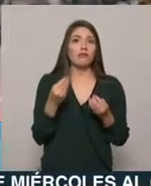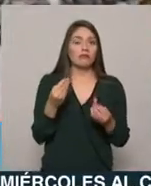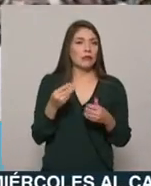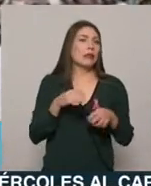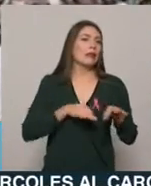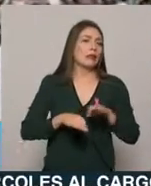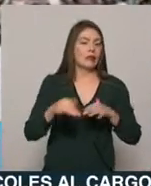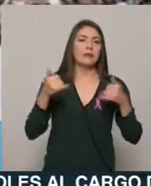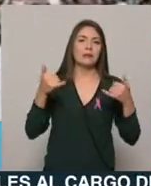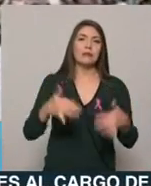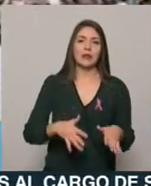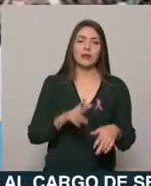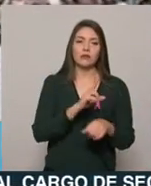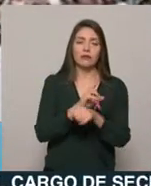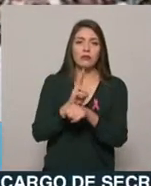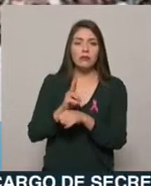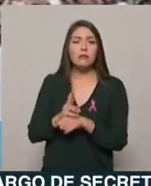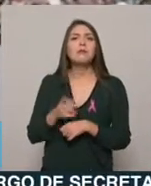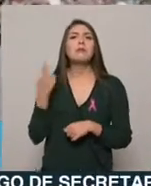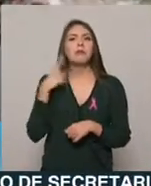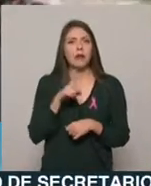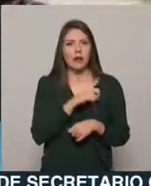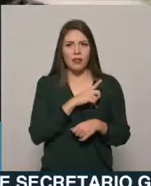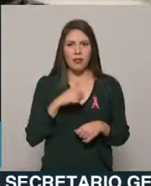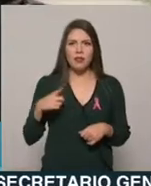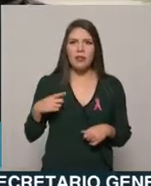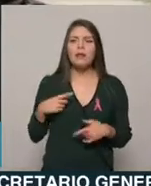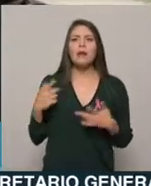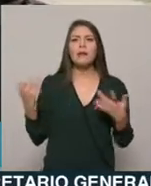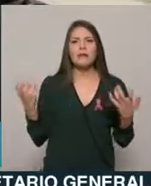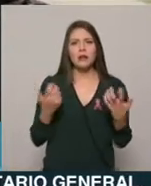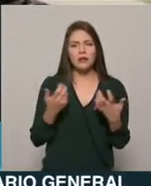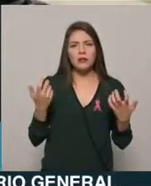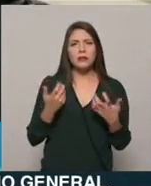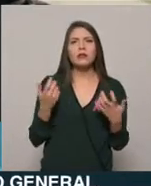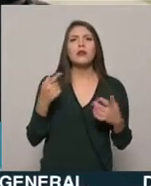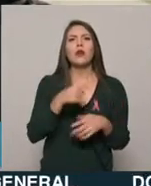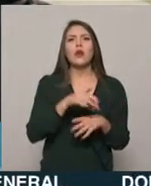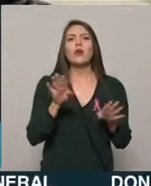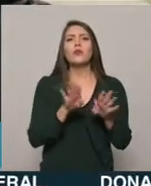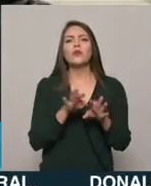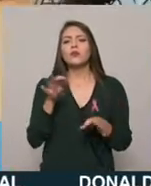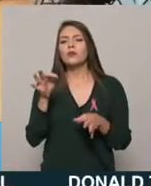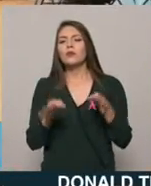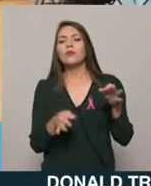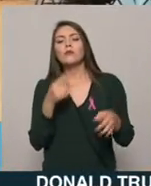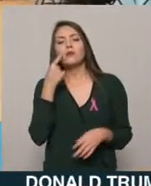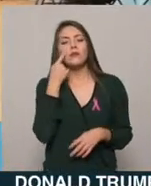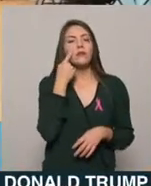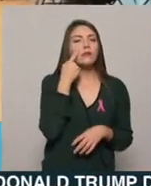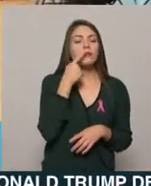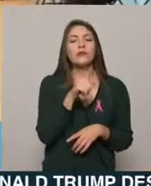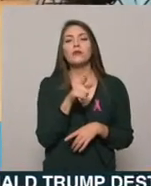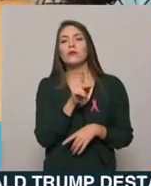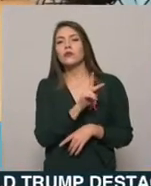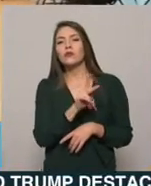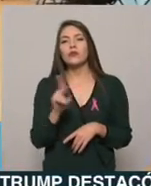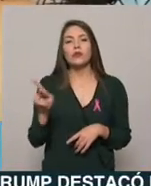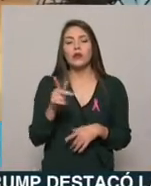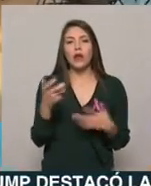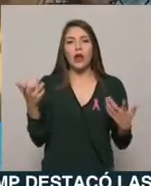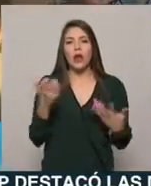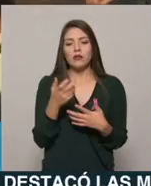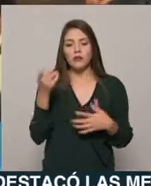pero debería de insistirse en llevar ante un juez a la mayoría de estos dirigentes que